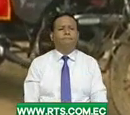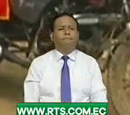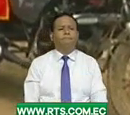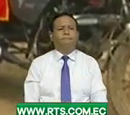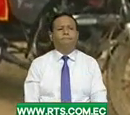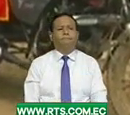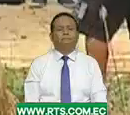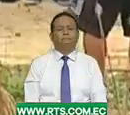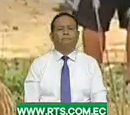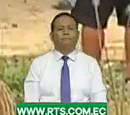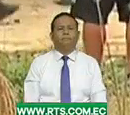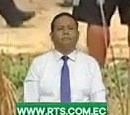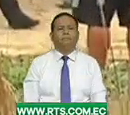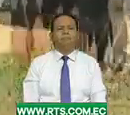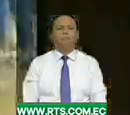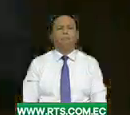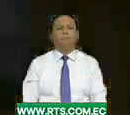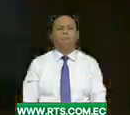Escobar.